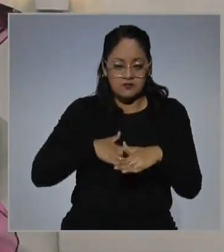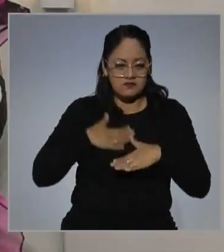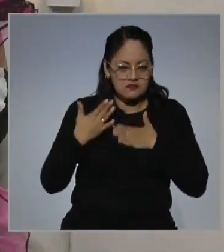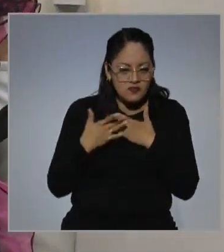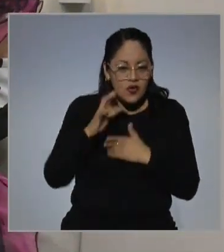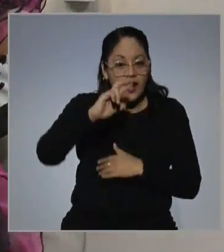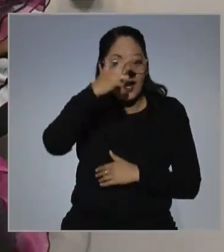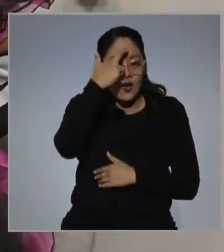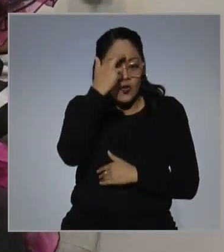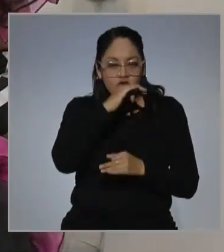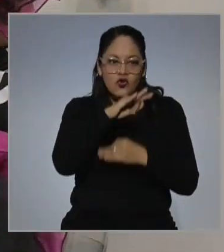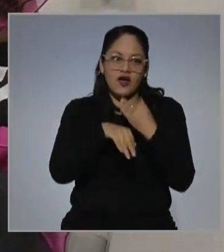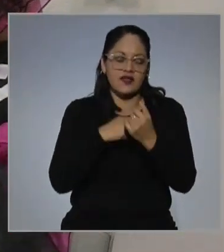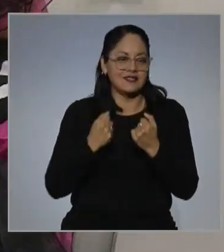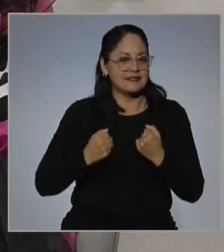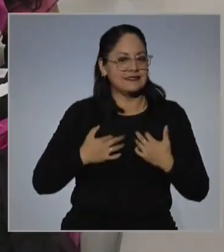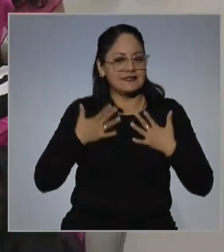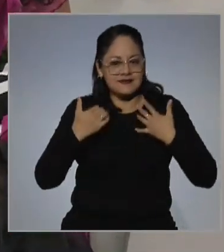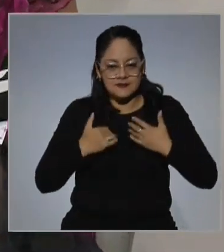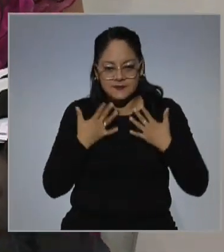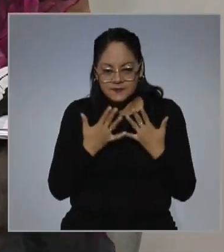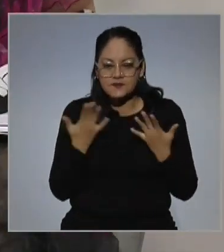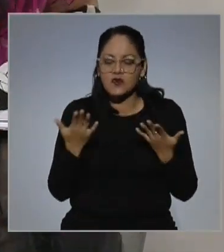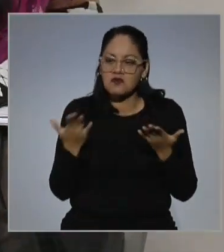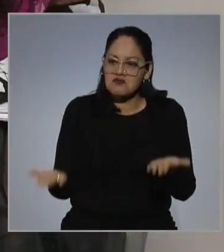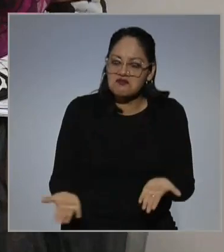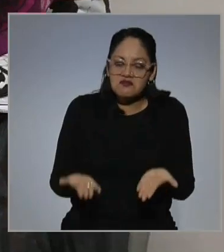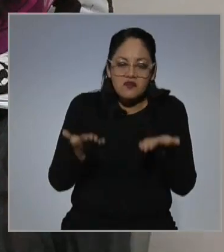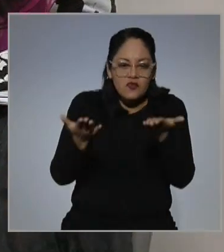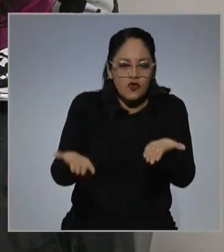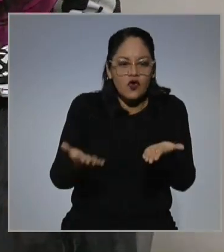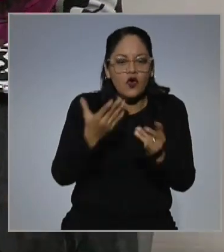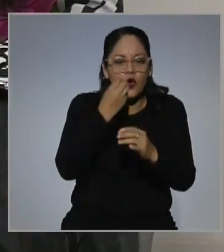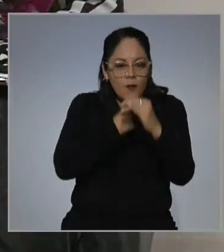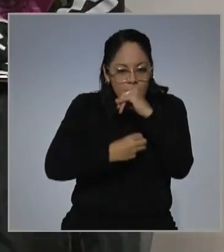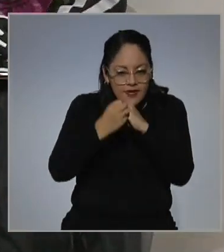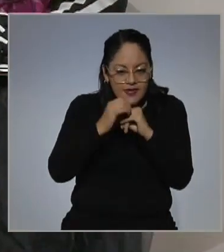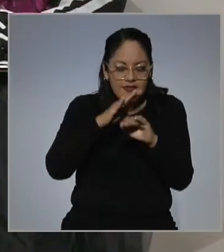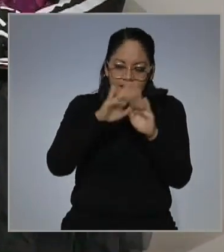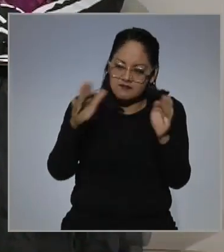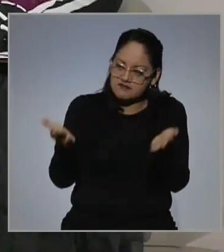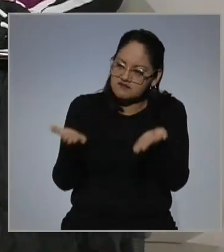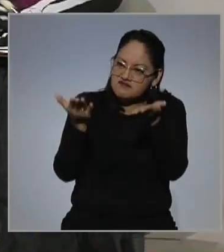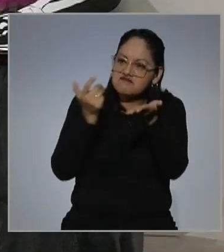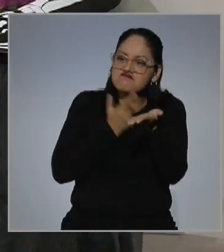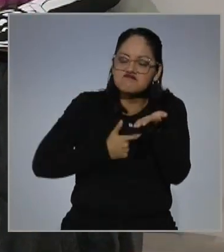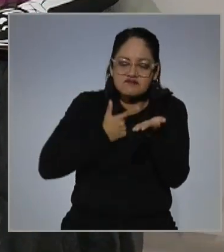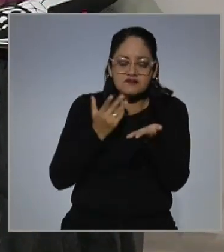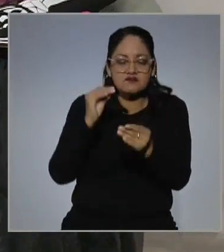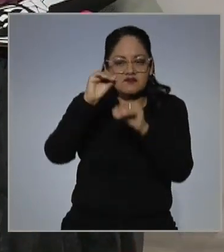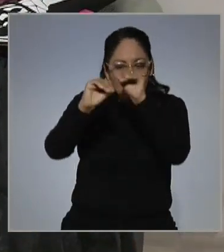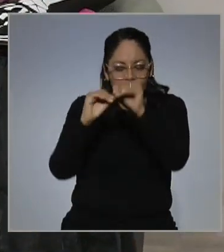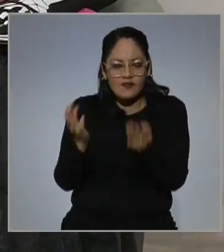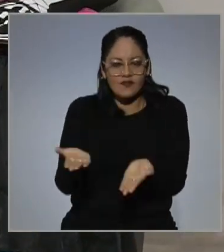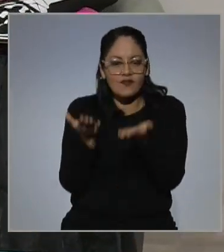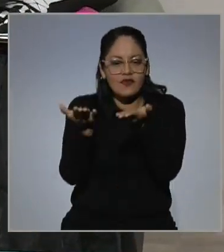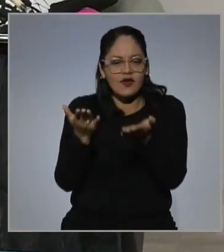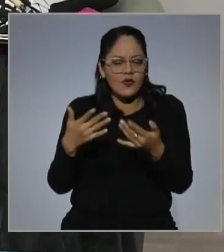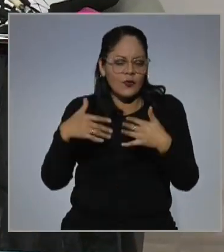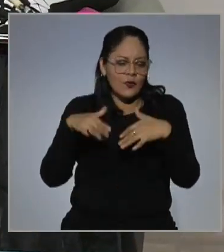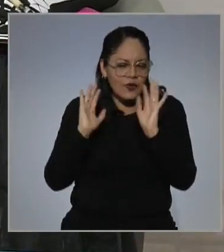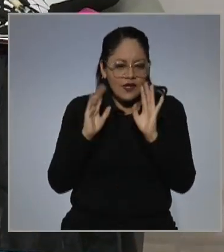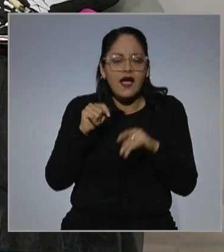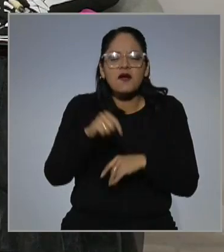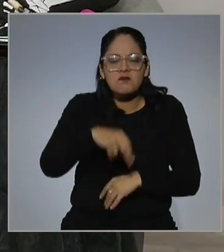con algarabía, con alegría, les ponemos ofrendas, les ponemos lo que les gustaba, en fin. ¿Por qué esta manera de celebrar